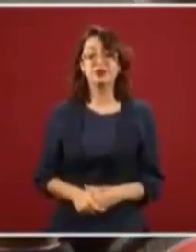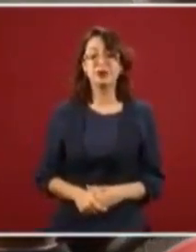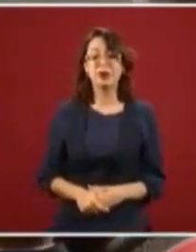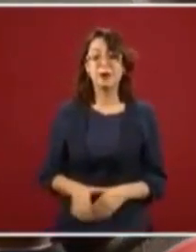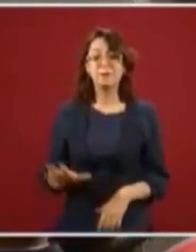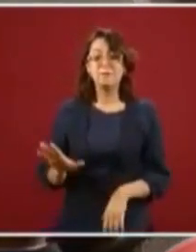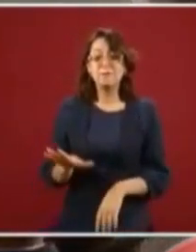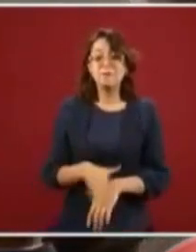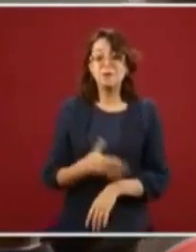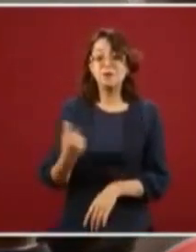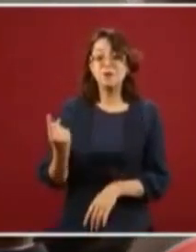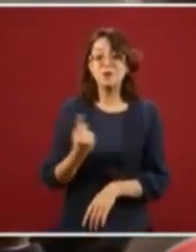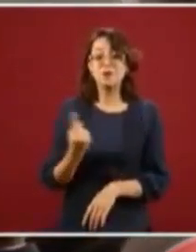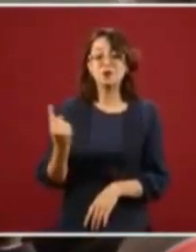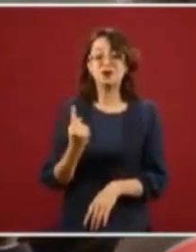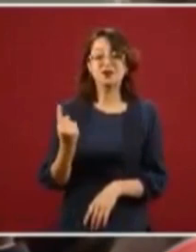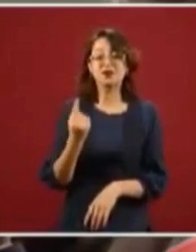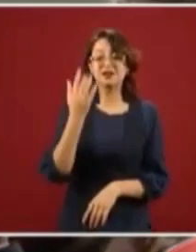el